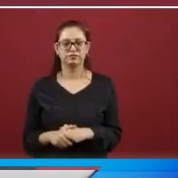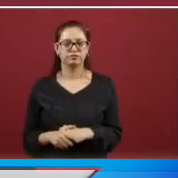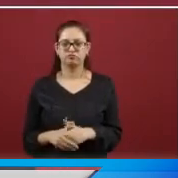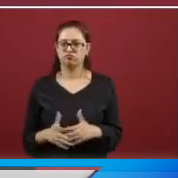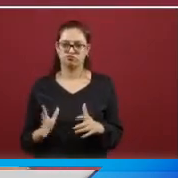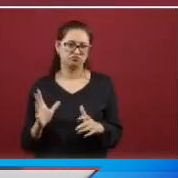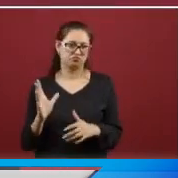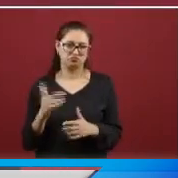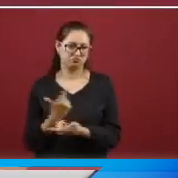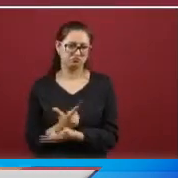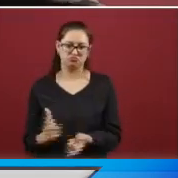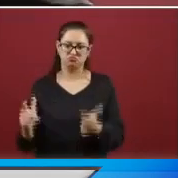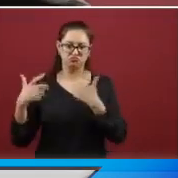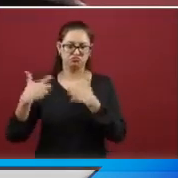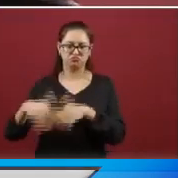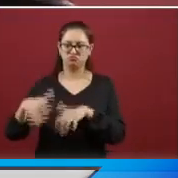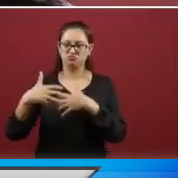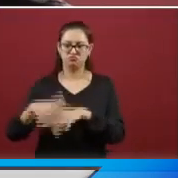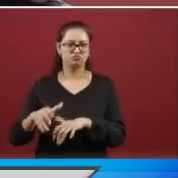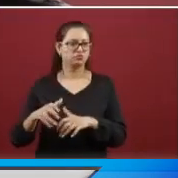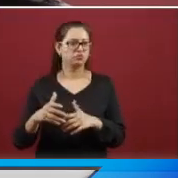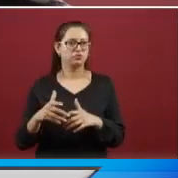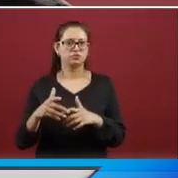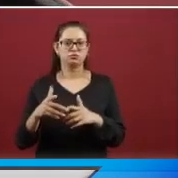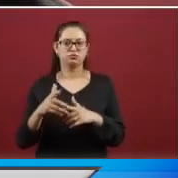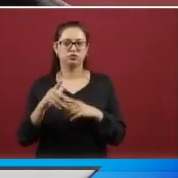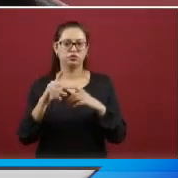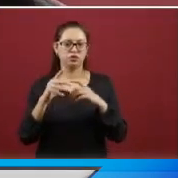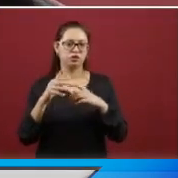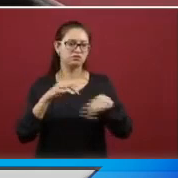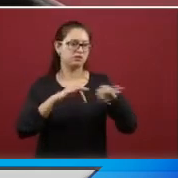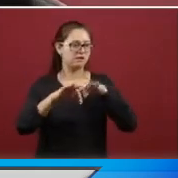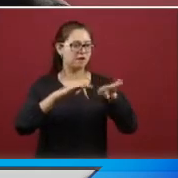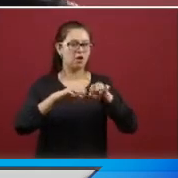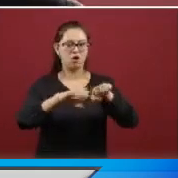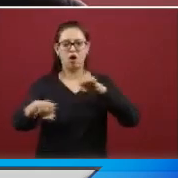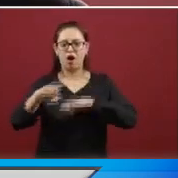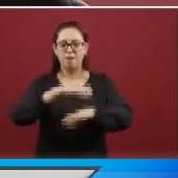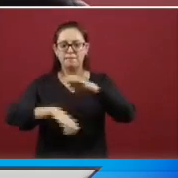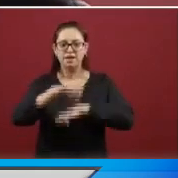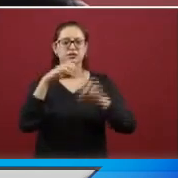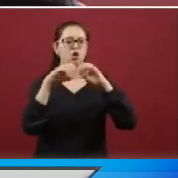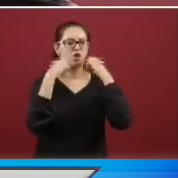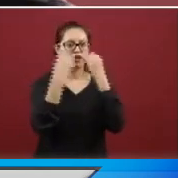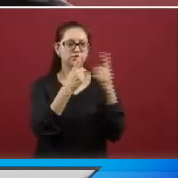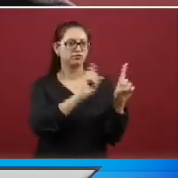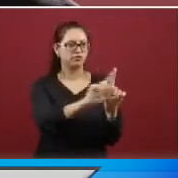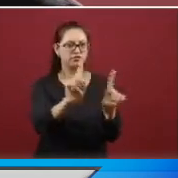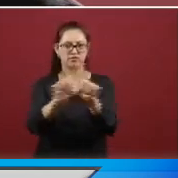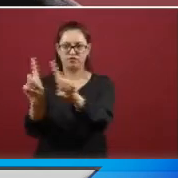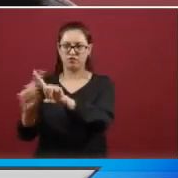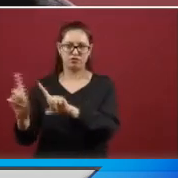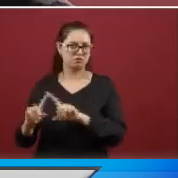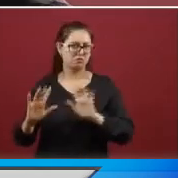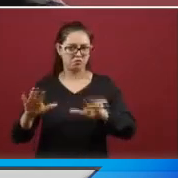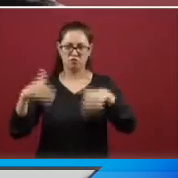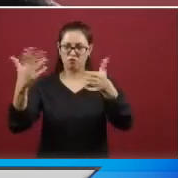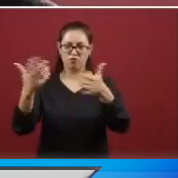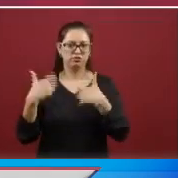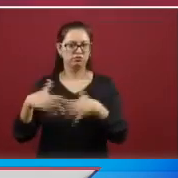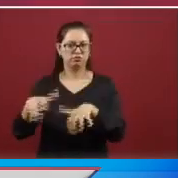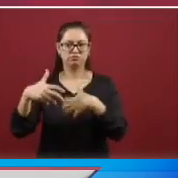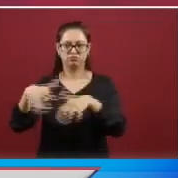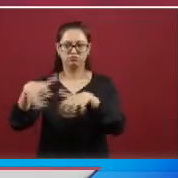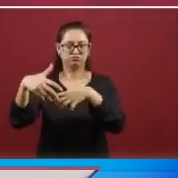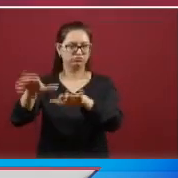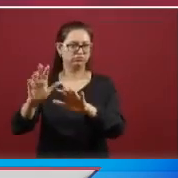no participará de manera activa en estas manifestaciones sindicales para que se manifiesten las expresiones en contra del gobierno libremente. Así es como